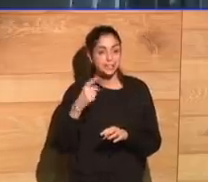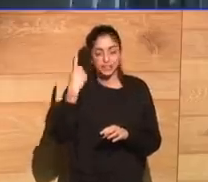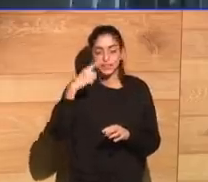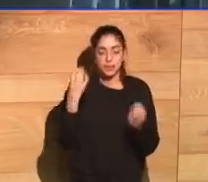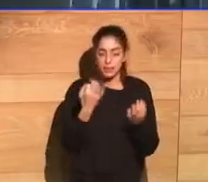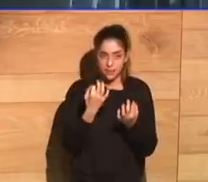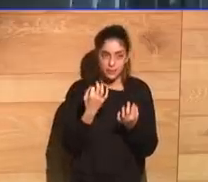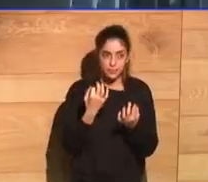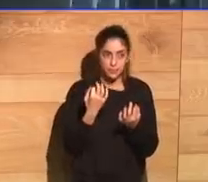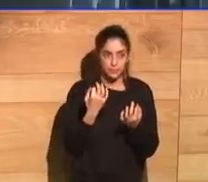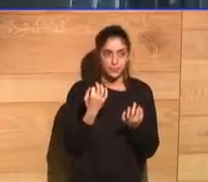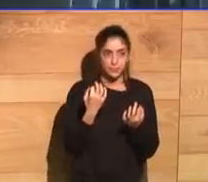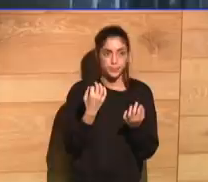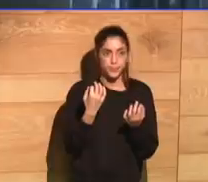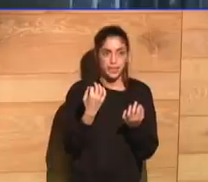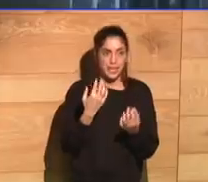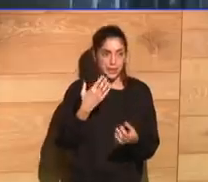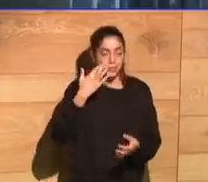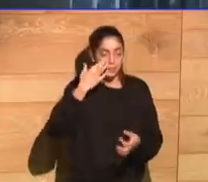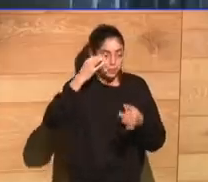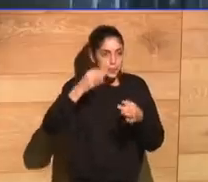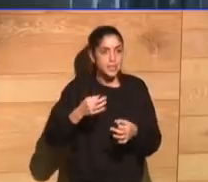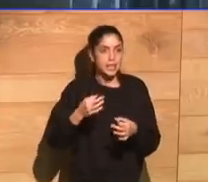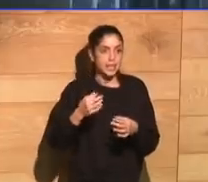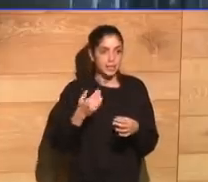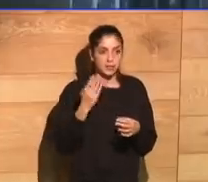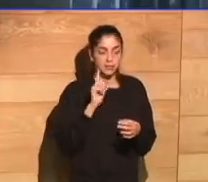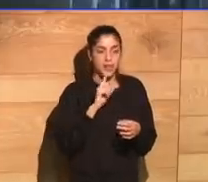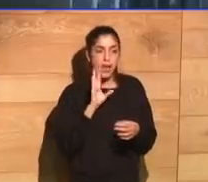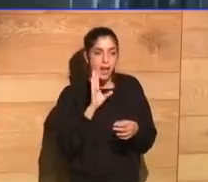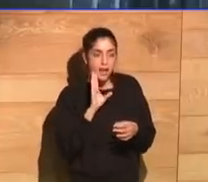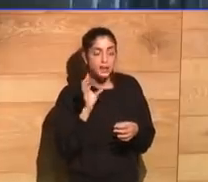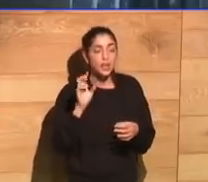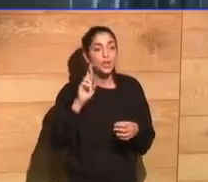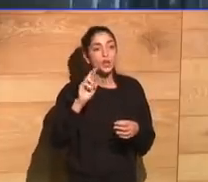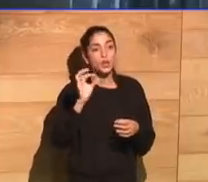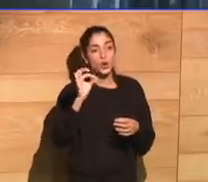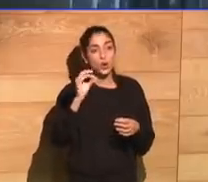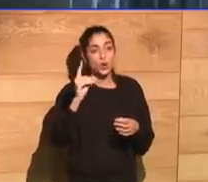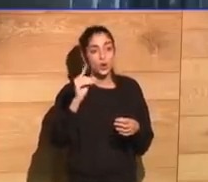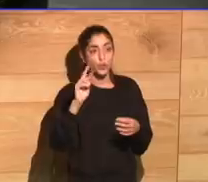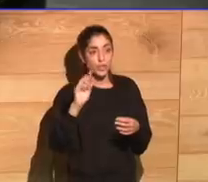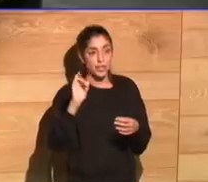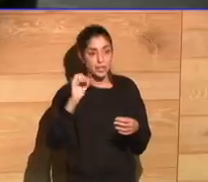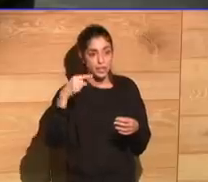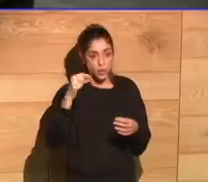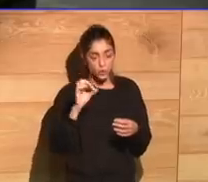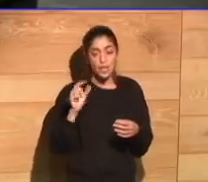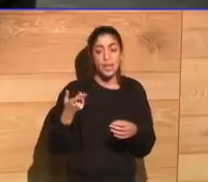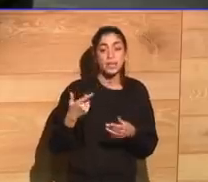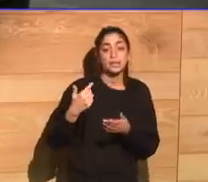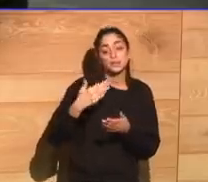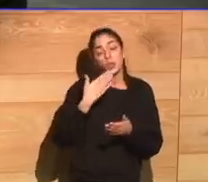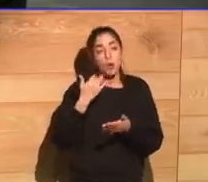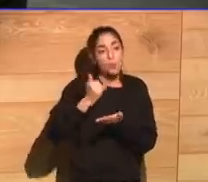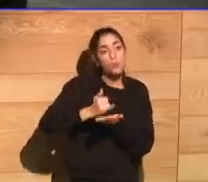estaba ante ese momento de la verdad del que nos acaba de hablar Rodrigo. De este tío me está testando para ver si tengo la cabeza en mi sitio o